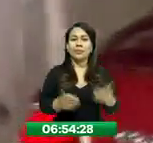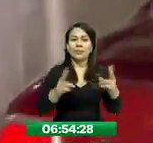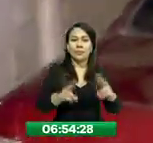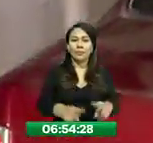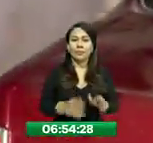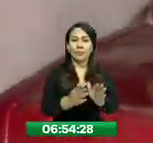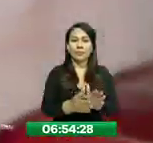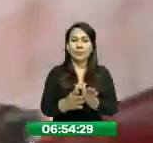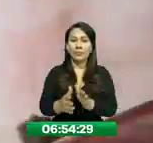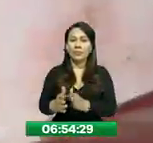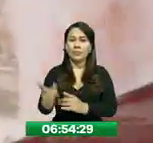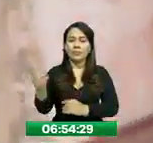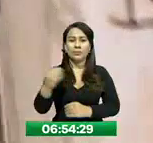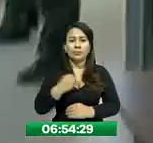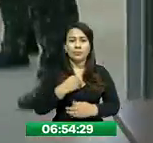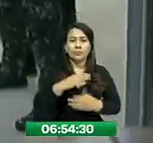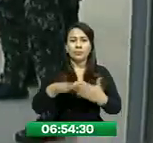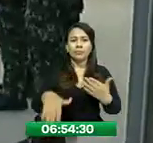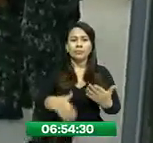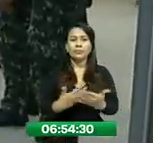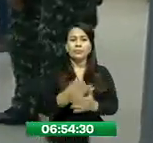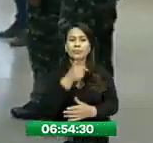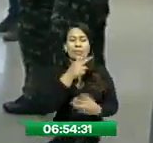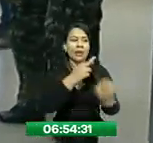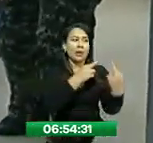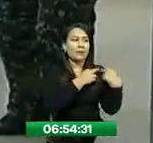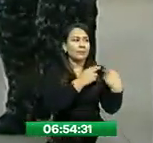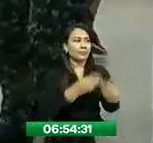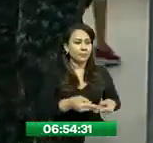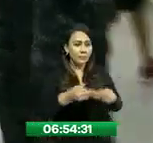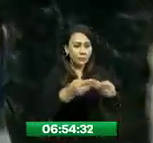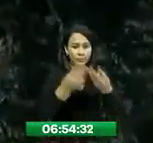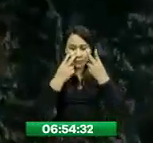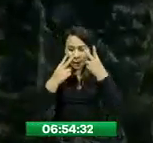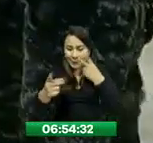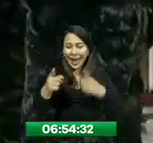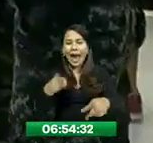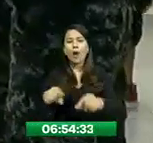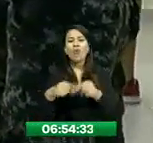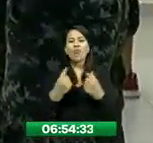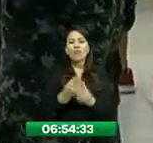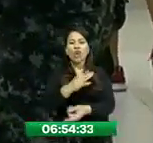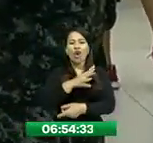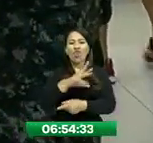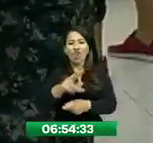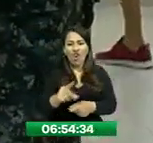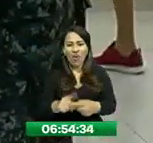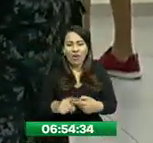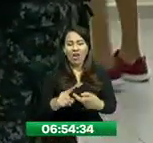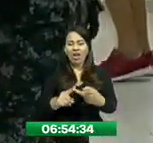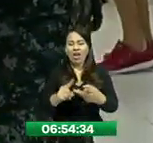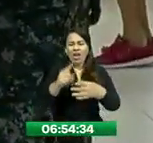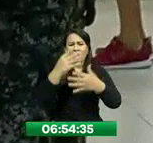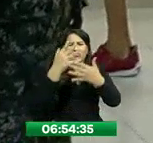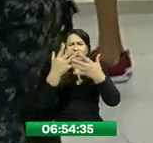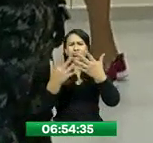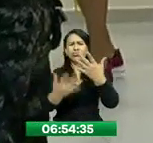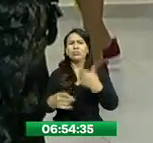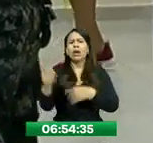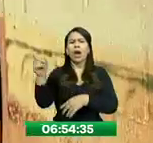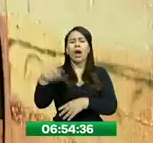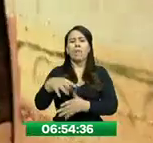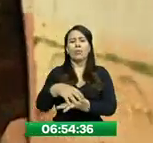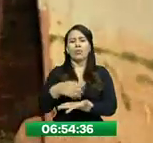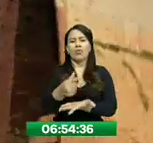organización dedicada al avigeato se le atribuyen varios robos cometidos en diferentes fincas de la provincia